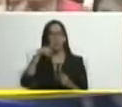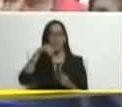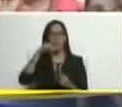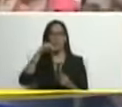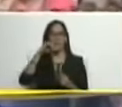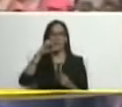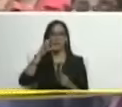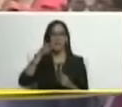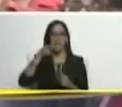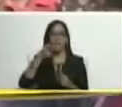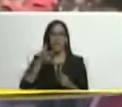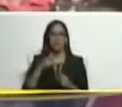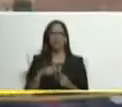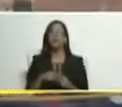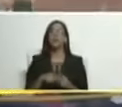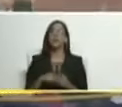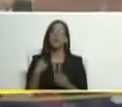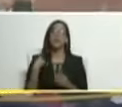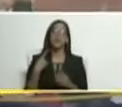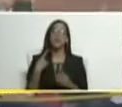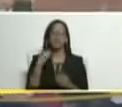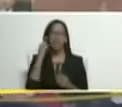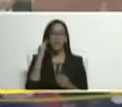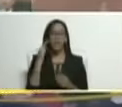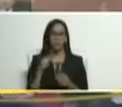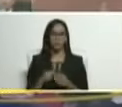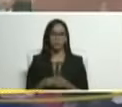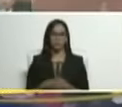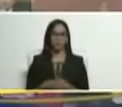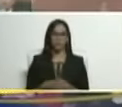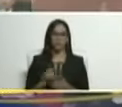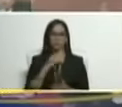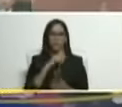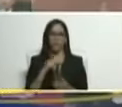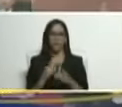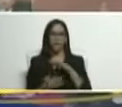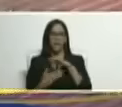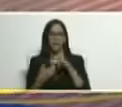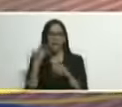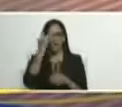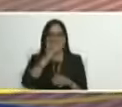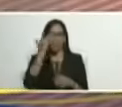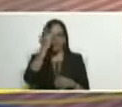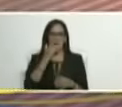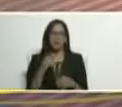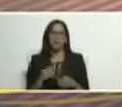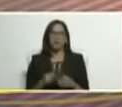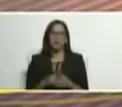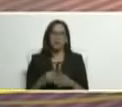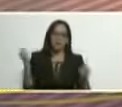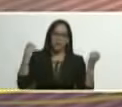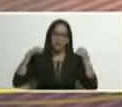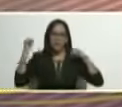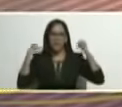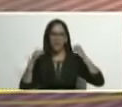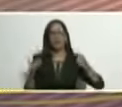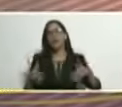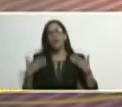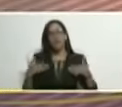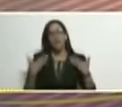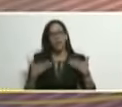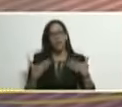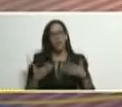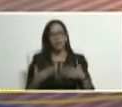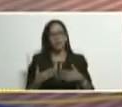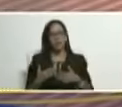por José Leonardo Chirinas, por el negro primero, por nuestra raíz africana, rebelde, alegre.